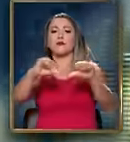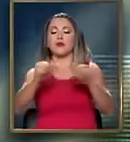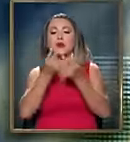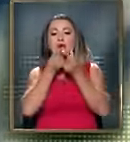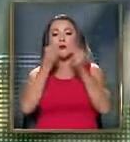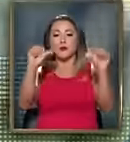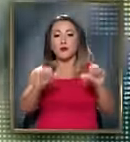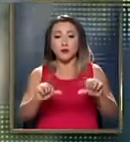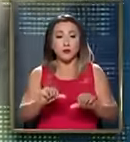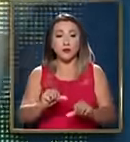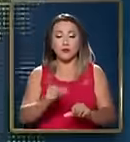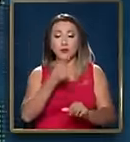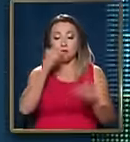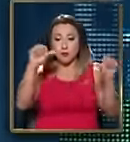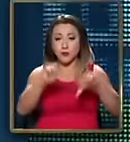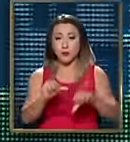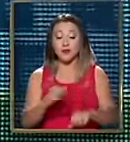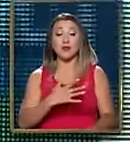Bueno,